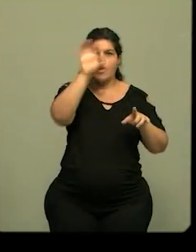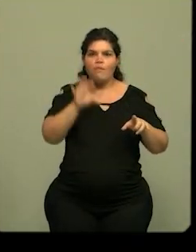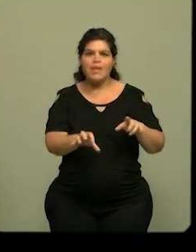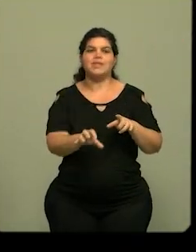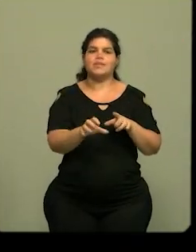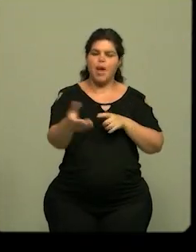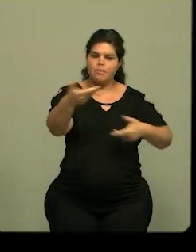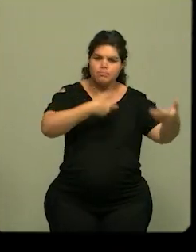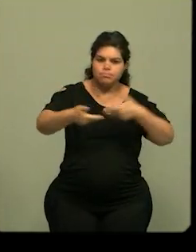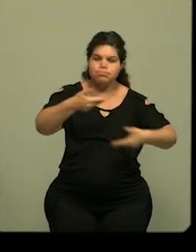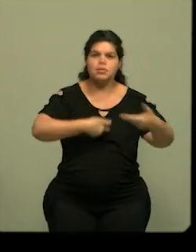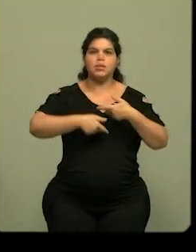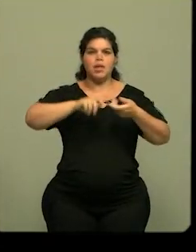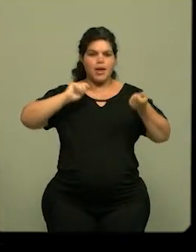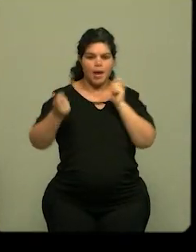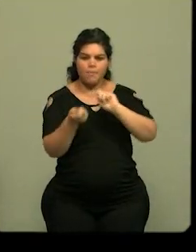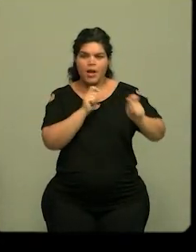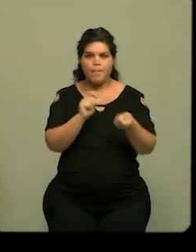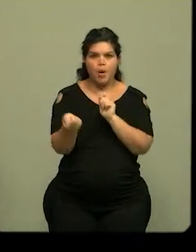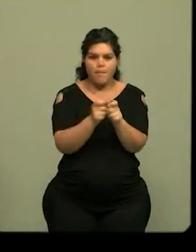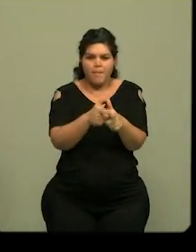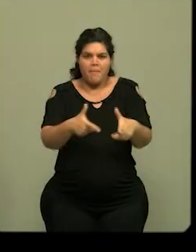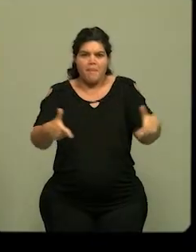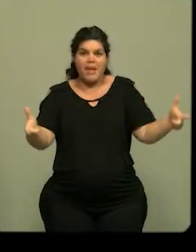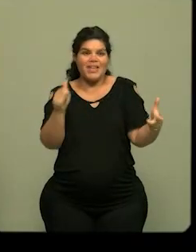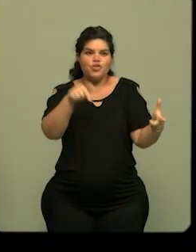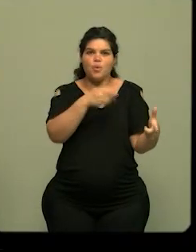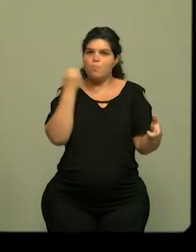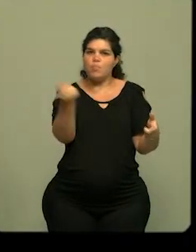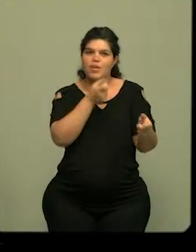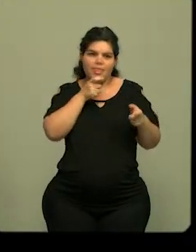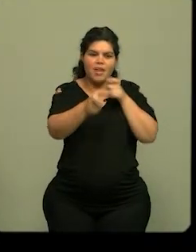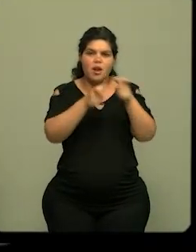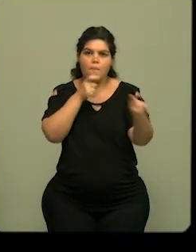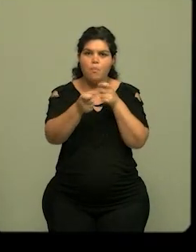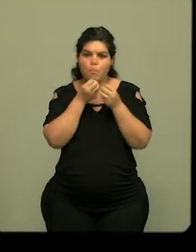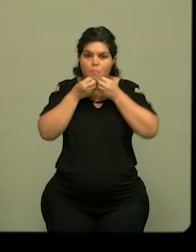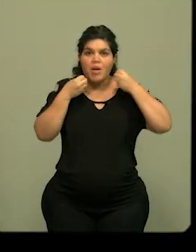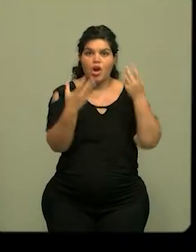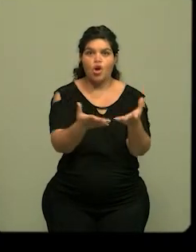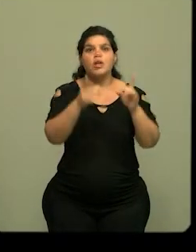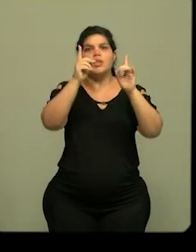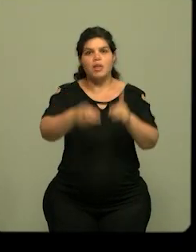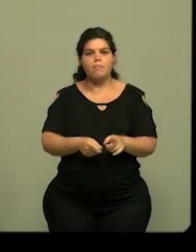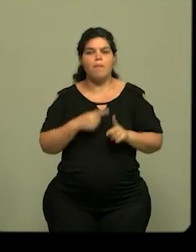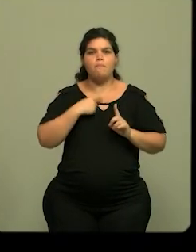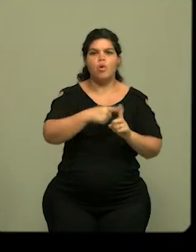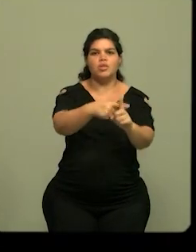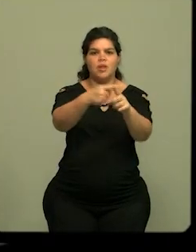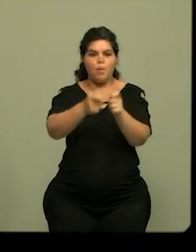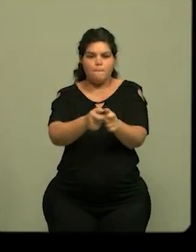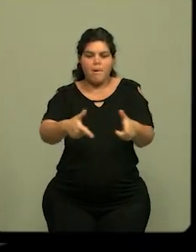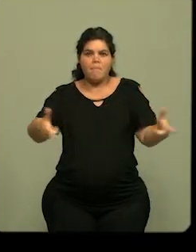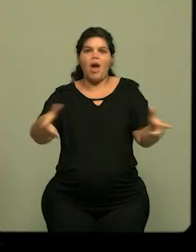crecimiento es fundamental para mejorar las propuestas, por un lado, y por el otro, para generar más opciones a la